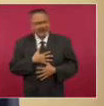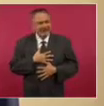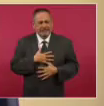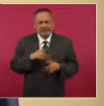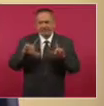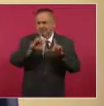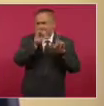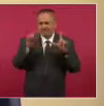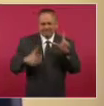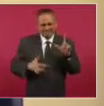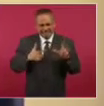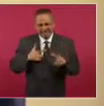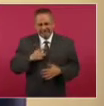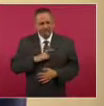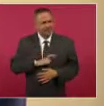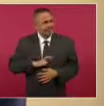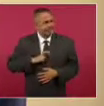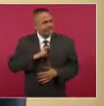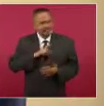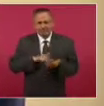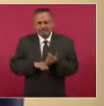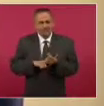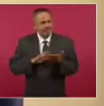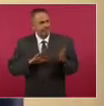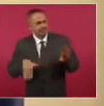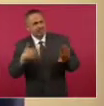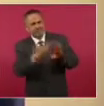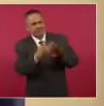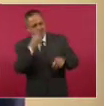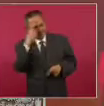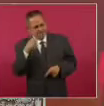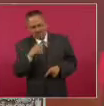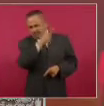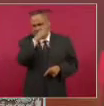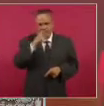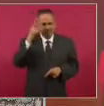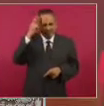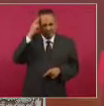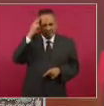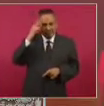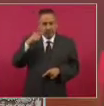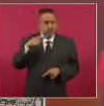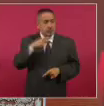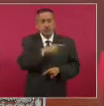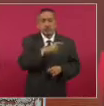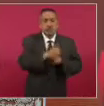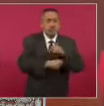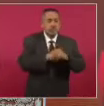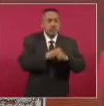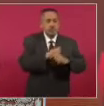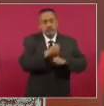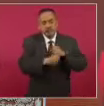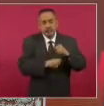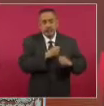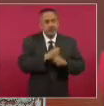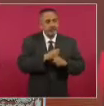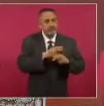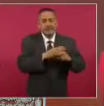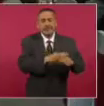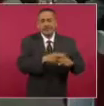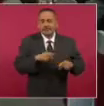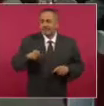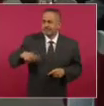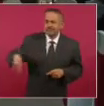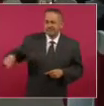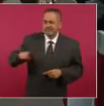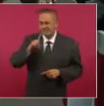un profundo resentimiento contra Porfirio Díaz, que luego de años de silencio llevaría a